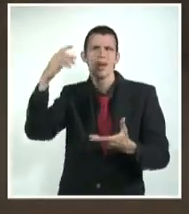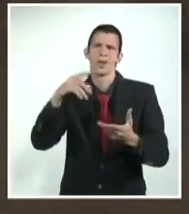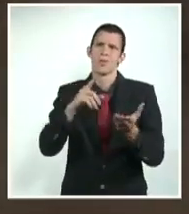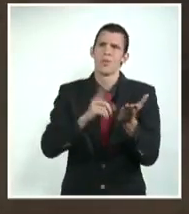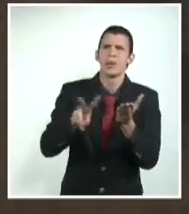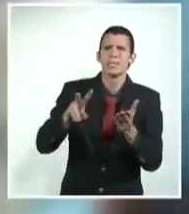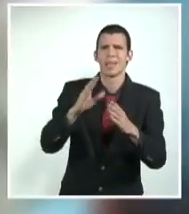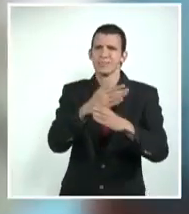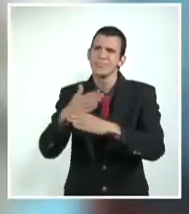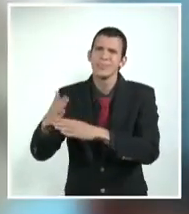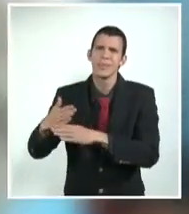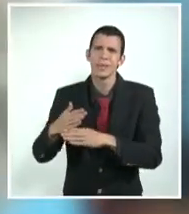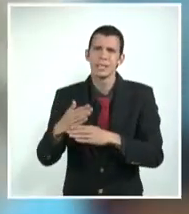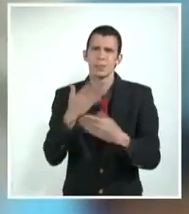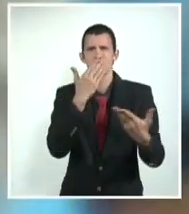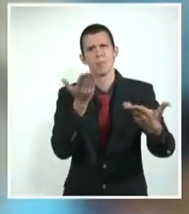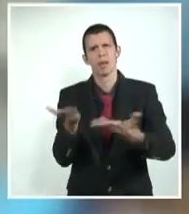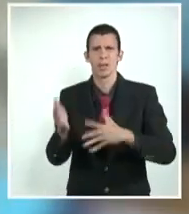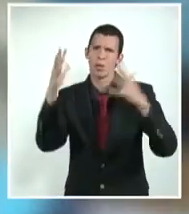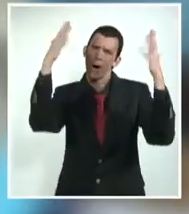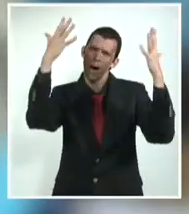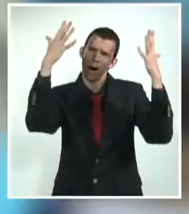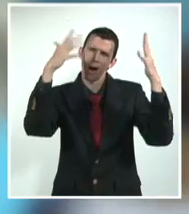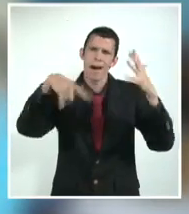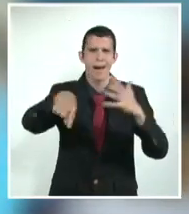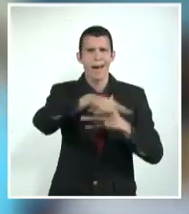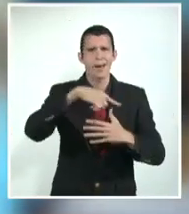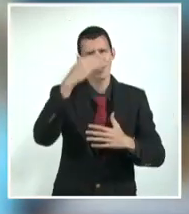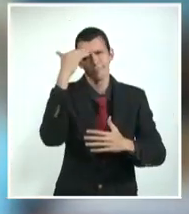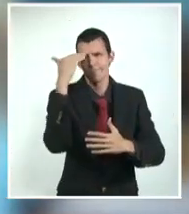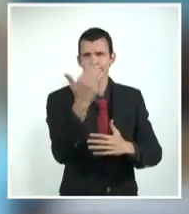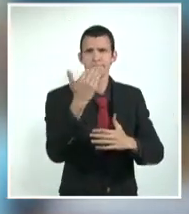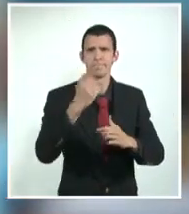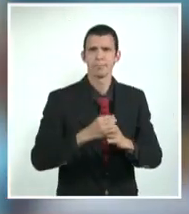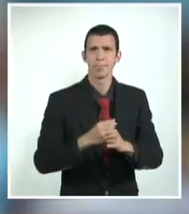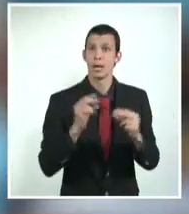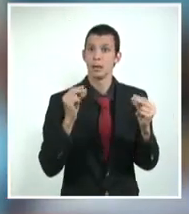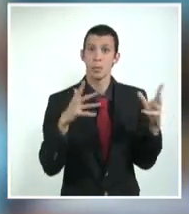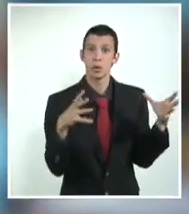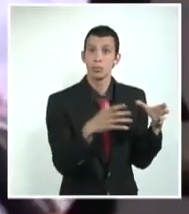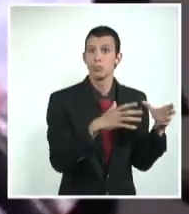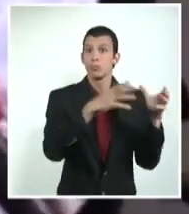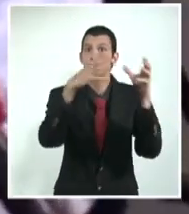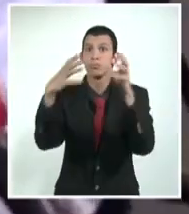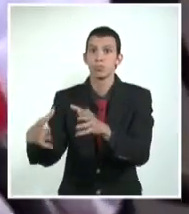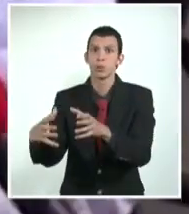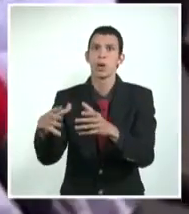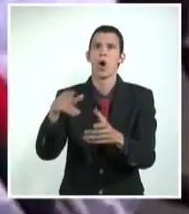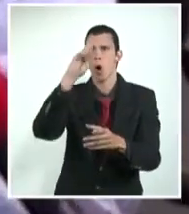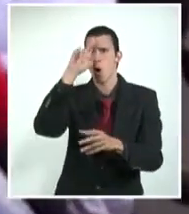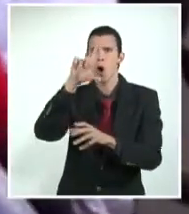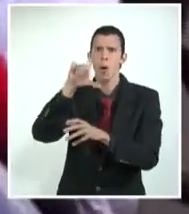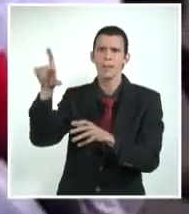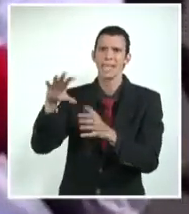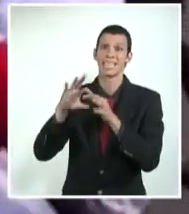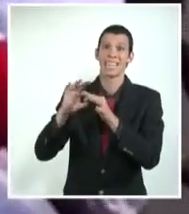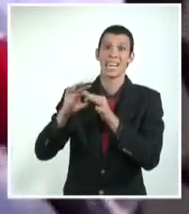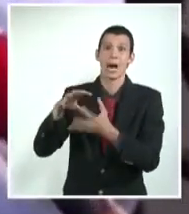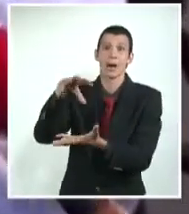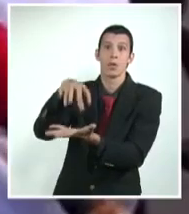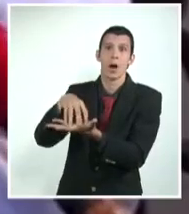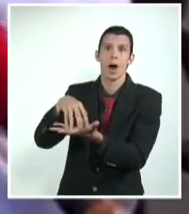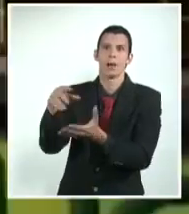y aplausos, y se trasladaron de inmediato al hospital de la ciudad italiana de Crema. La llegada de los profesionales cubanos